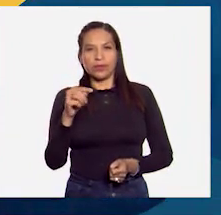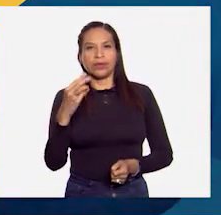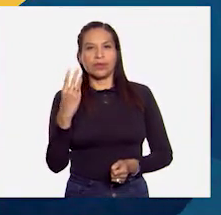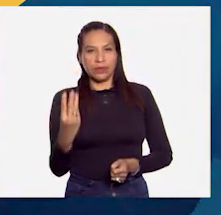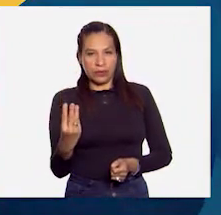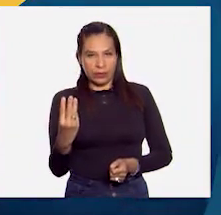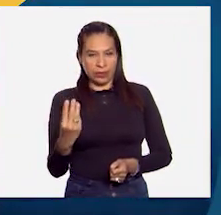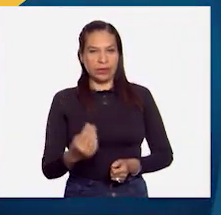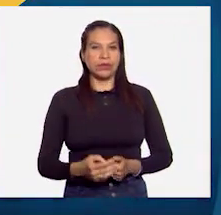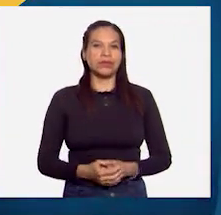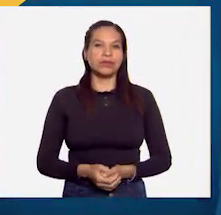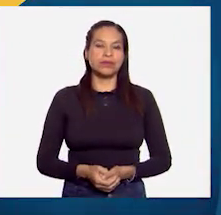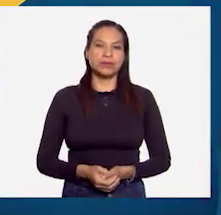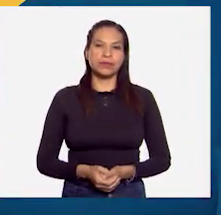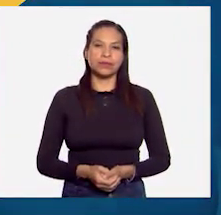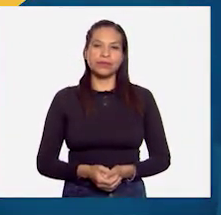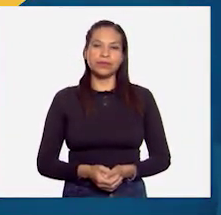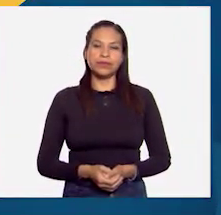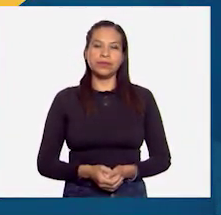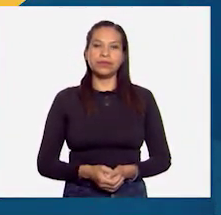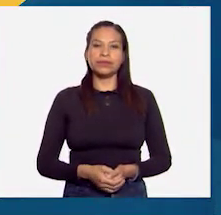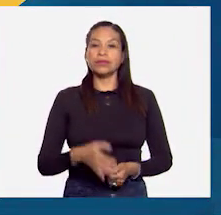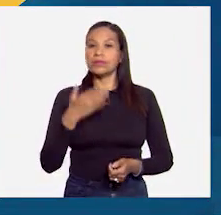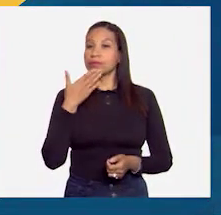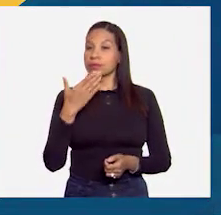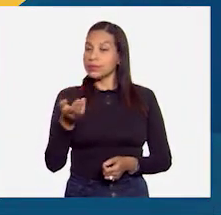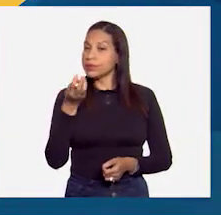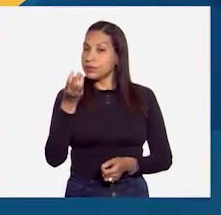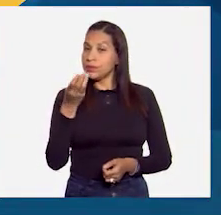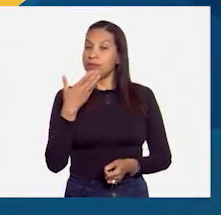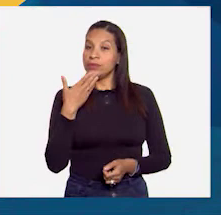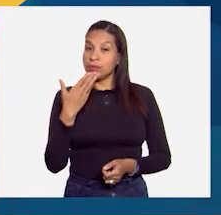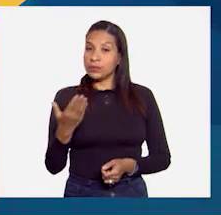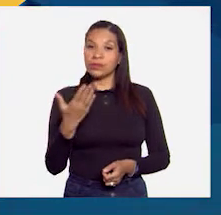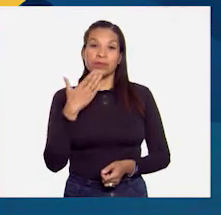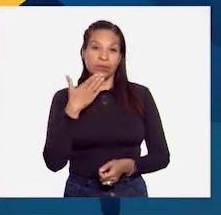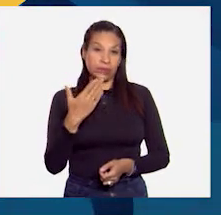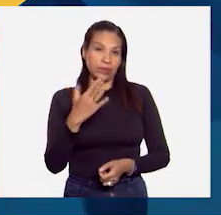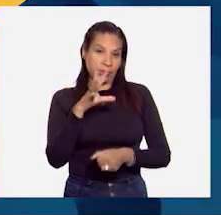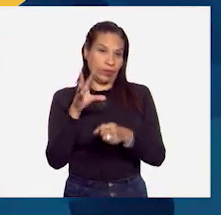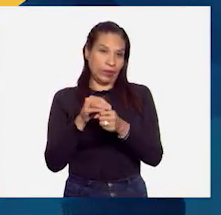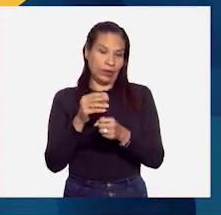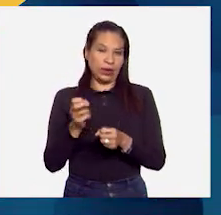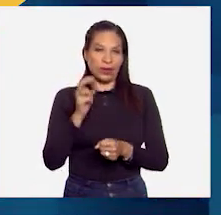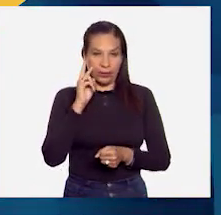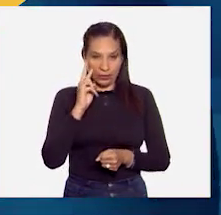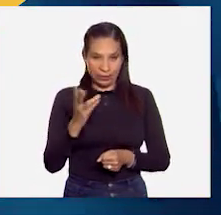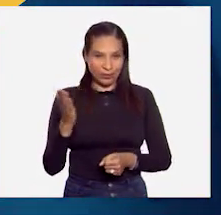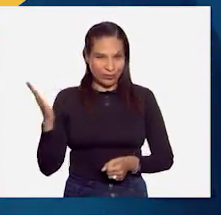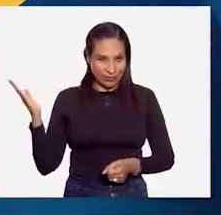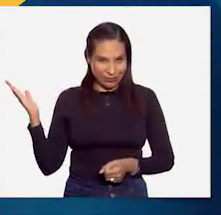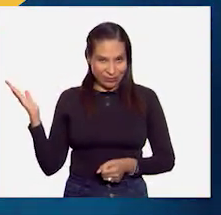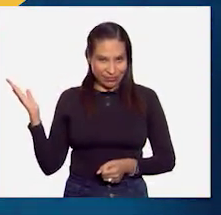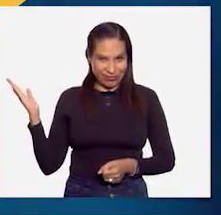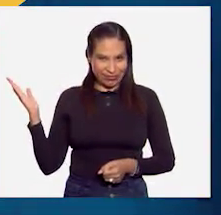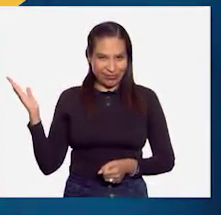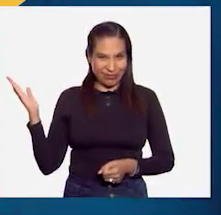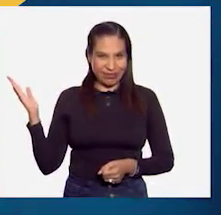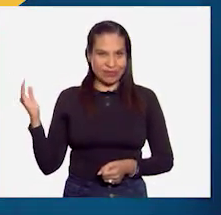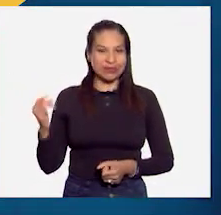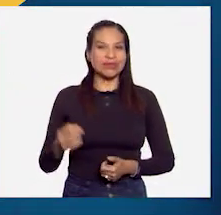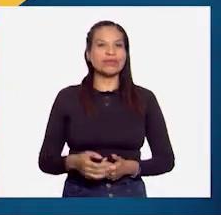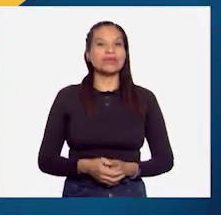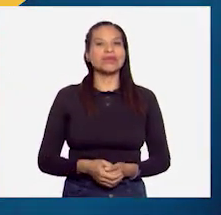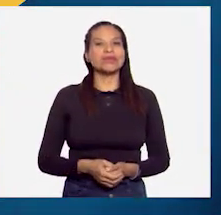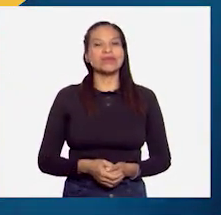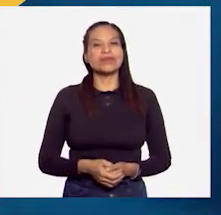tercios! ¡Y lo dividiste así, Ton! ¡Ay, así. Muy bien! Y aquí lo tengo.